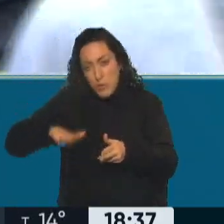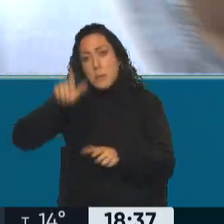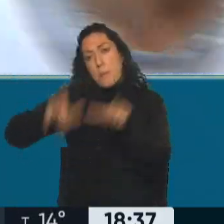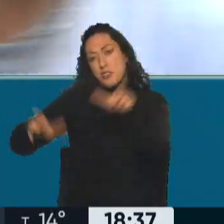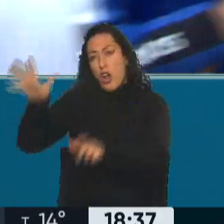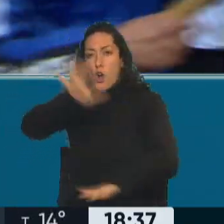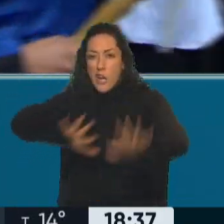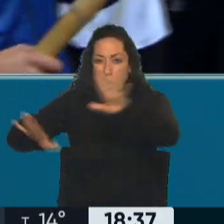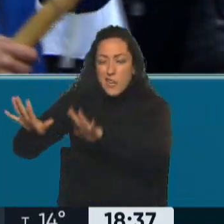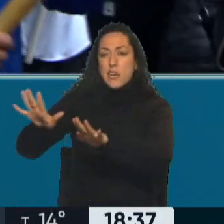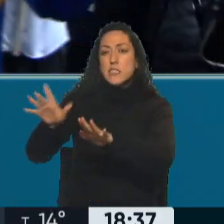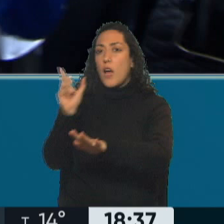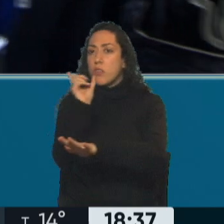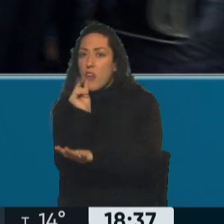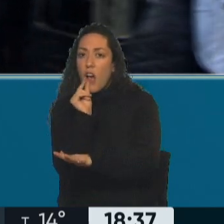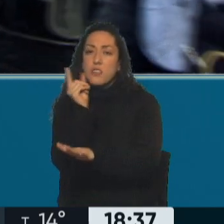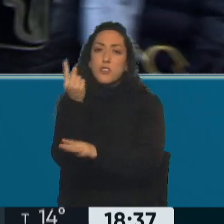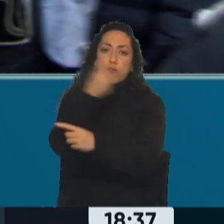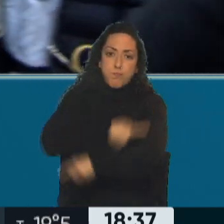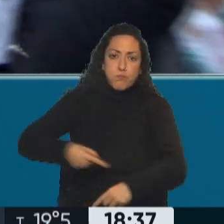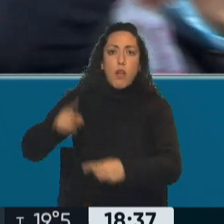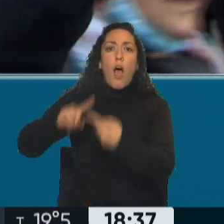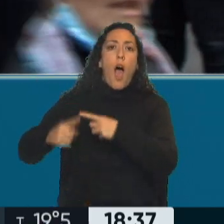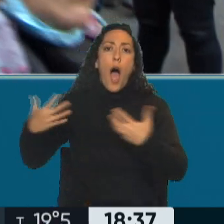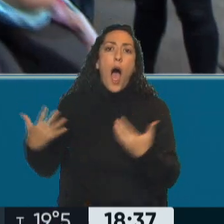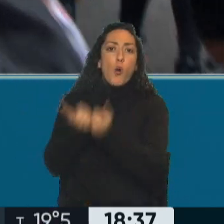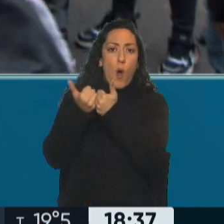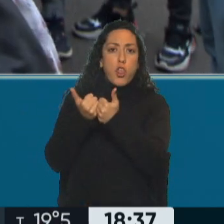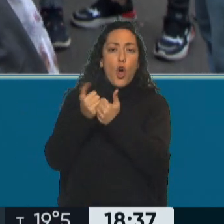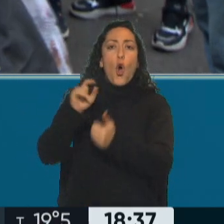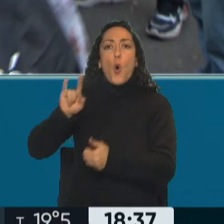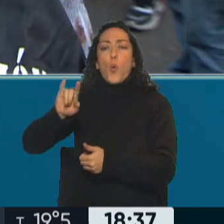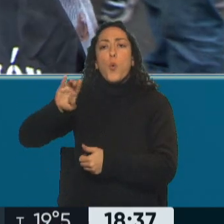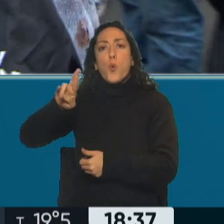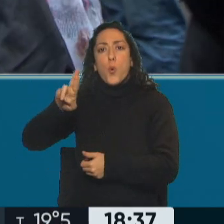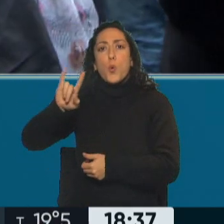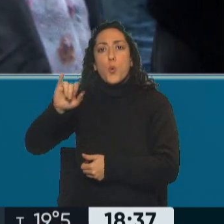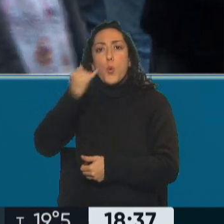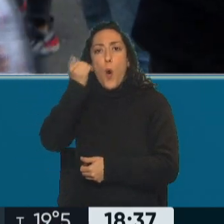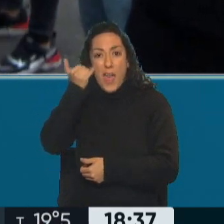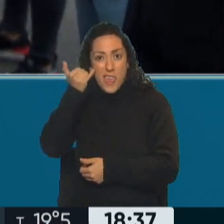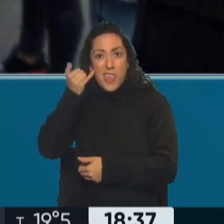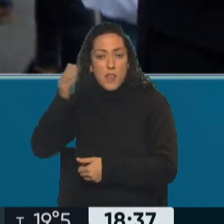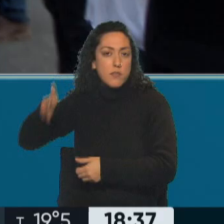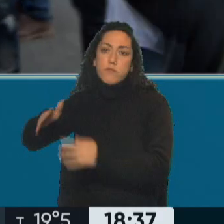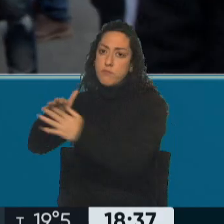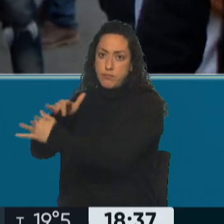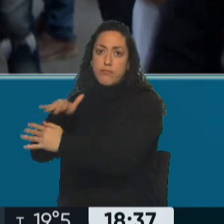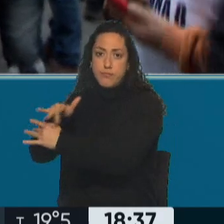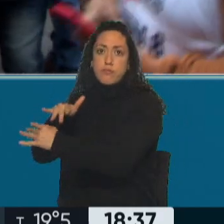policías de tránsito acordaron liberar uruguay y que todos los militantes se ubiquen